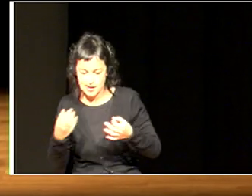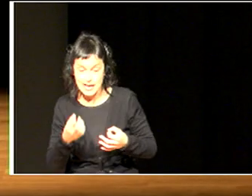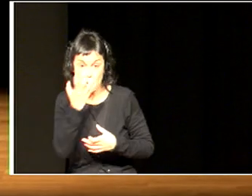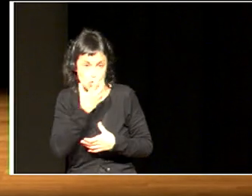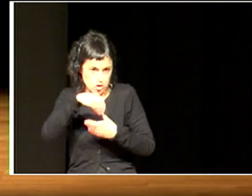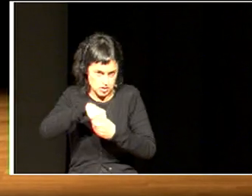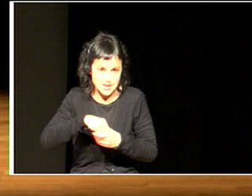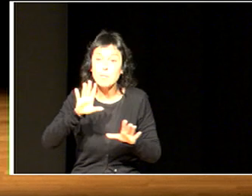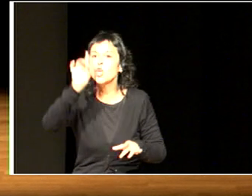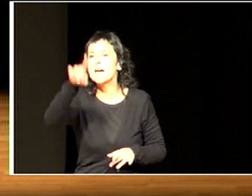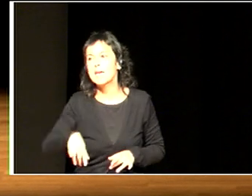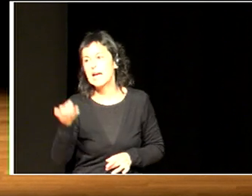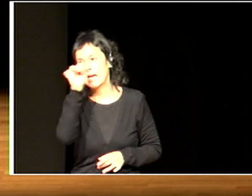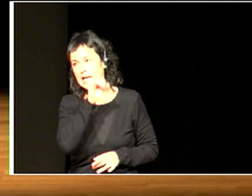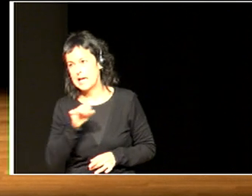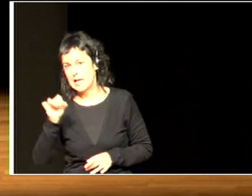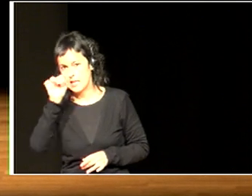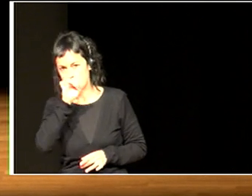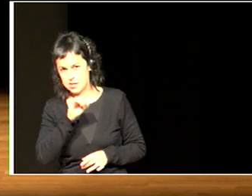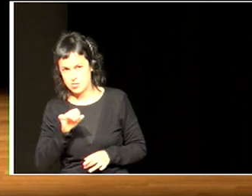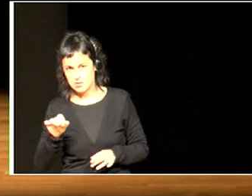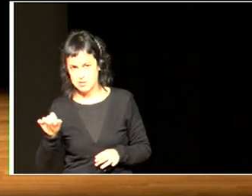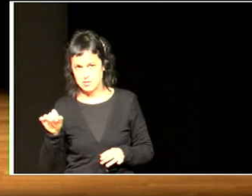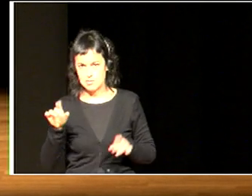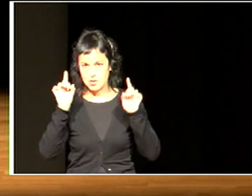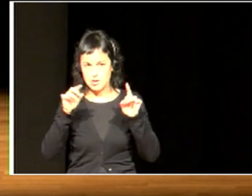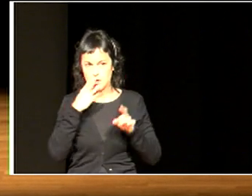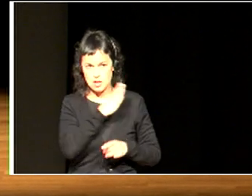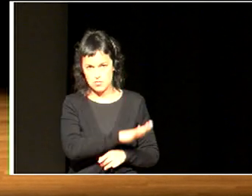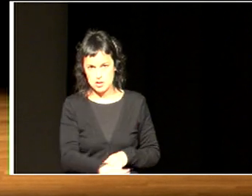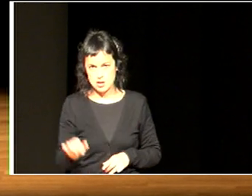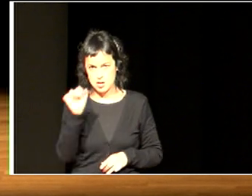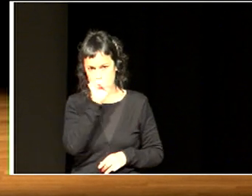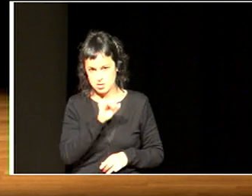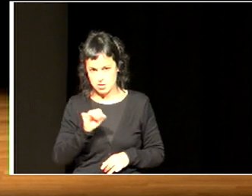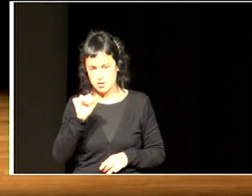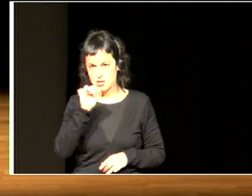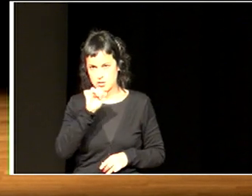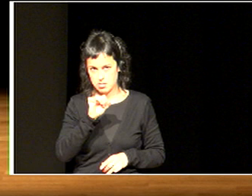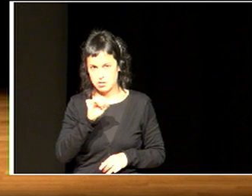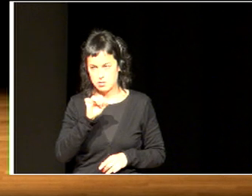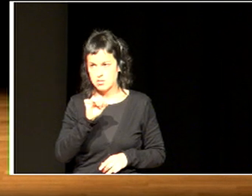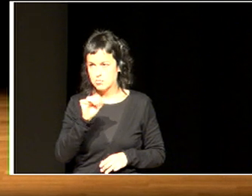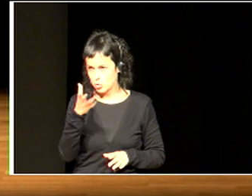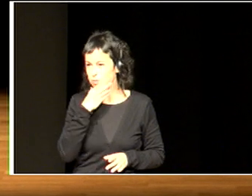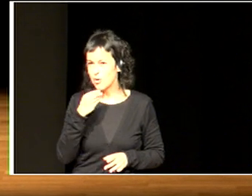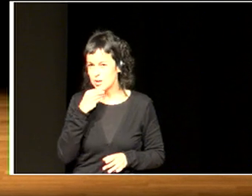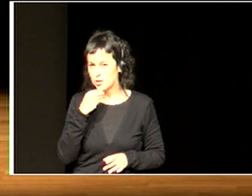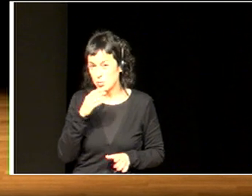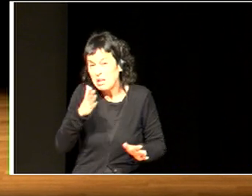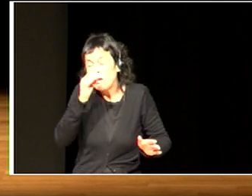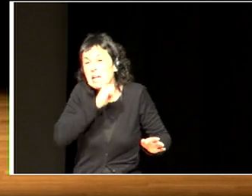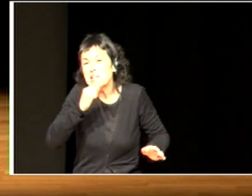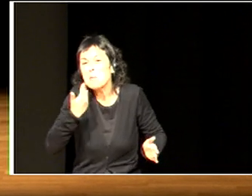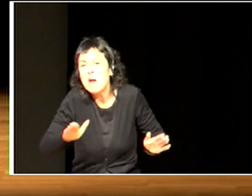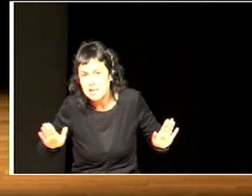también en las canciones que les cantamos en educación infantil en educación infantil si hay algo bonito es que cantáis aunque cantéis mal me